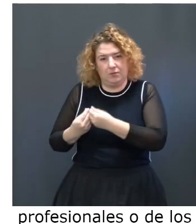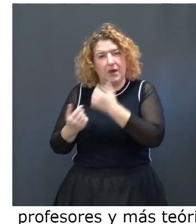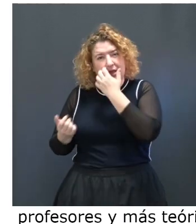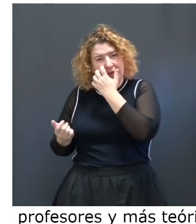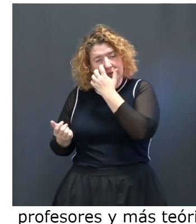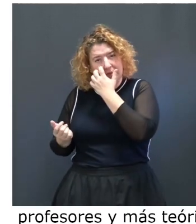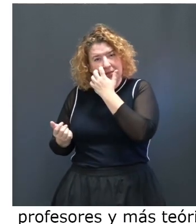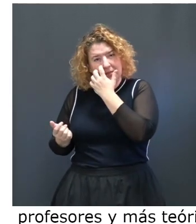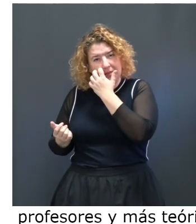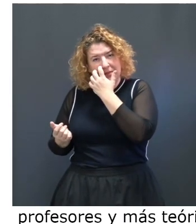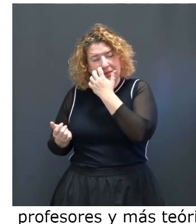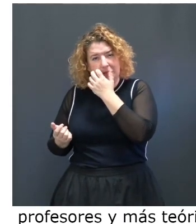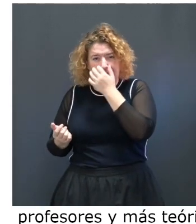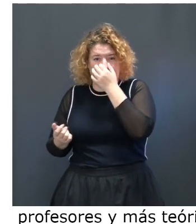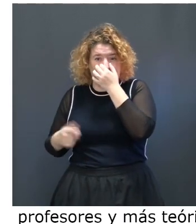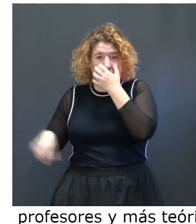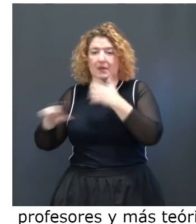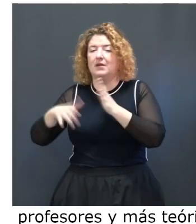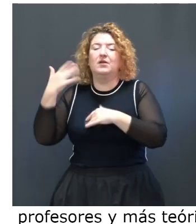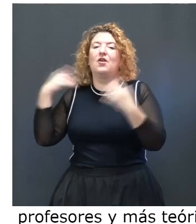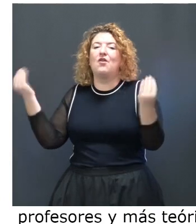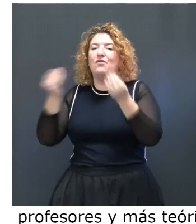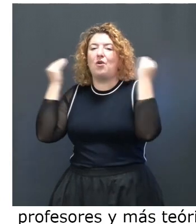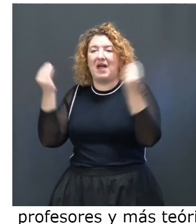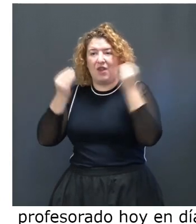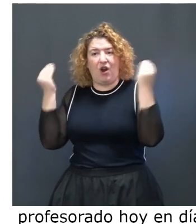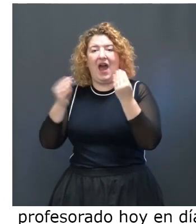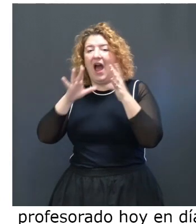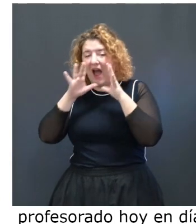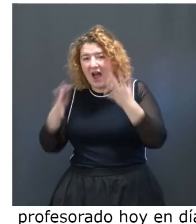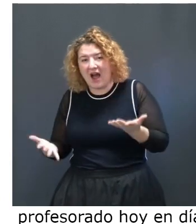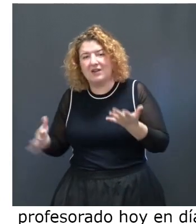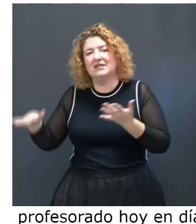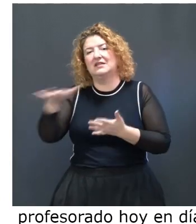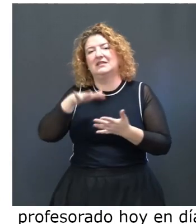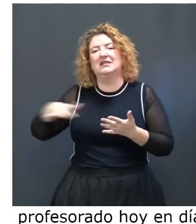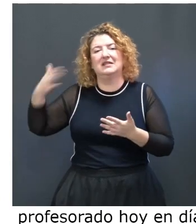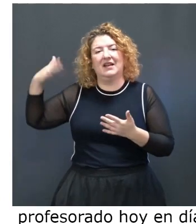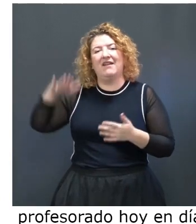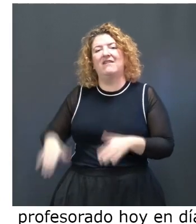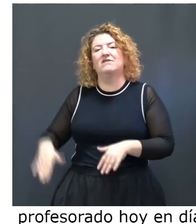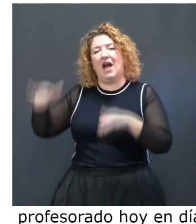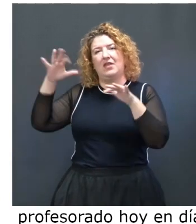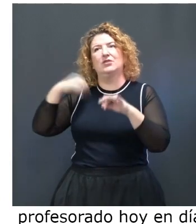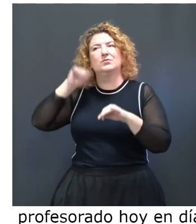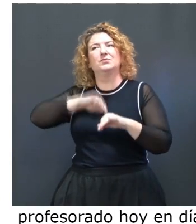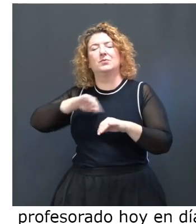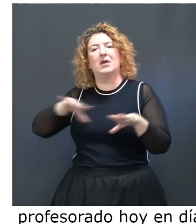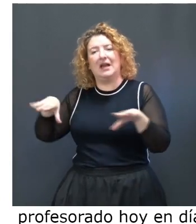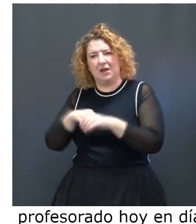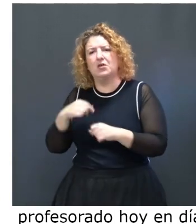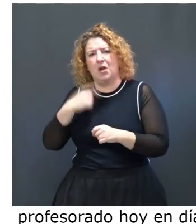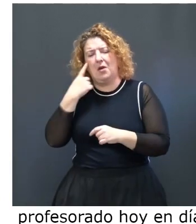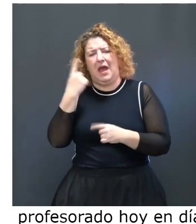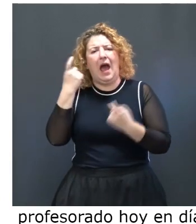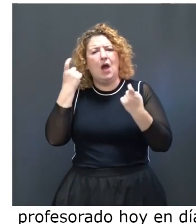generación la que está en activo la que se está formando ahora, que parte de entornos educativos desde la infancia más inclusivos, y yo me encuentro con